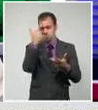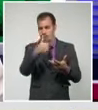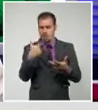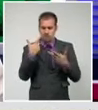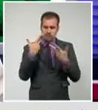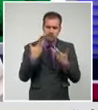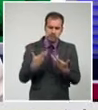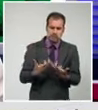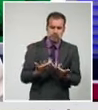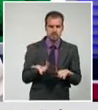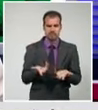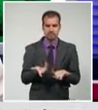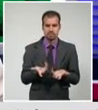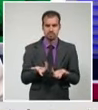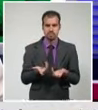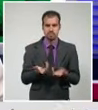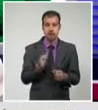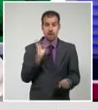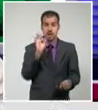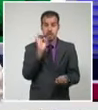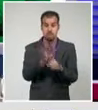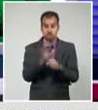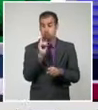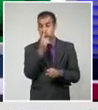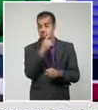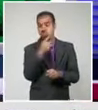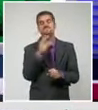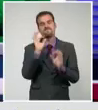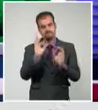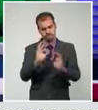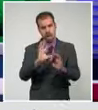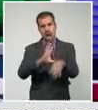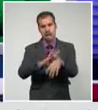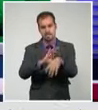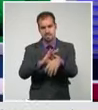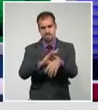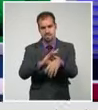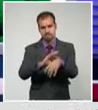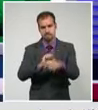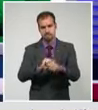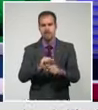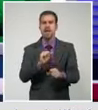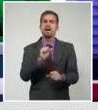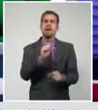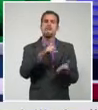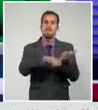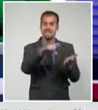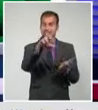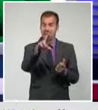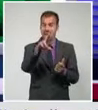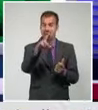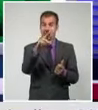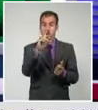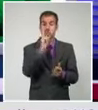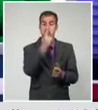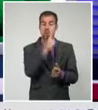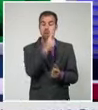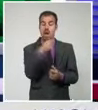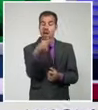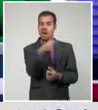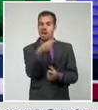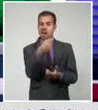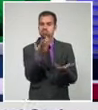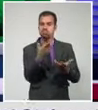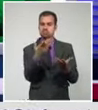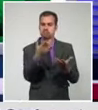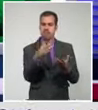estudió el test dio positivo, después el PCR dio negativo, pero de todas formas, después al